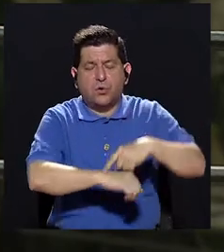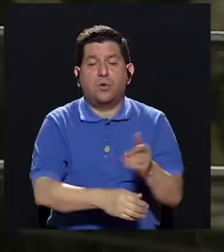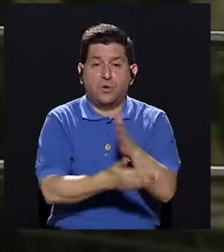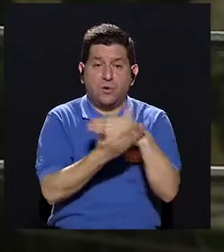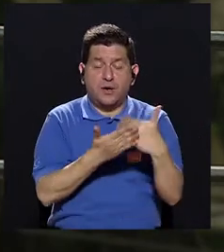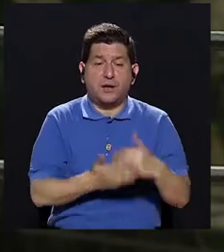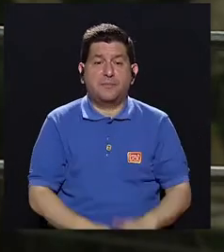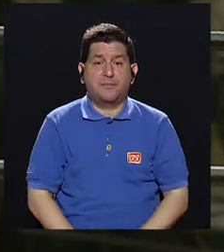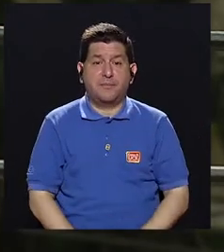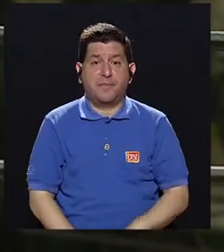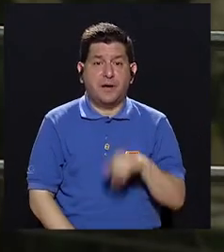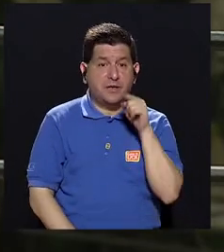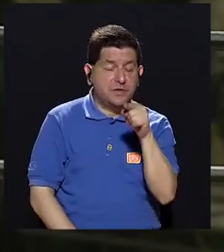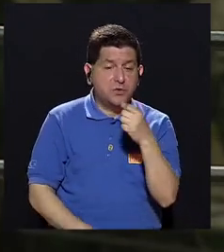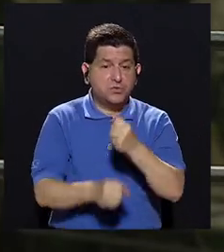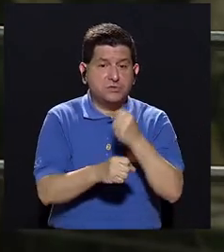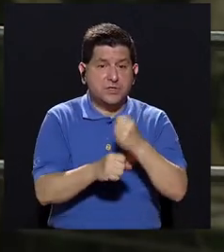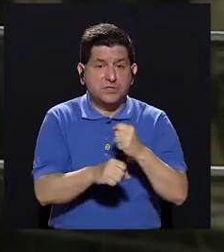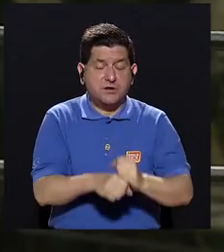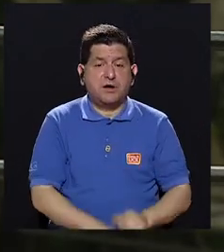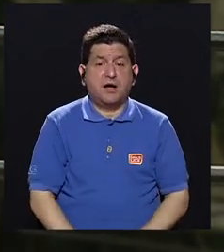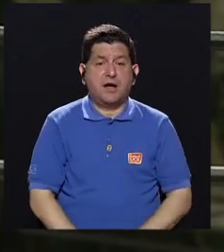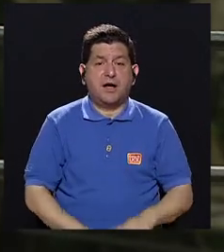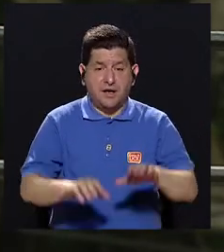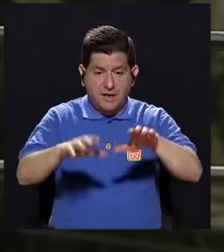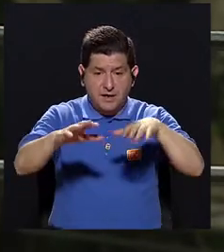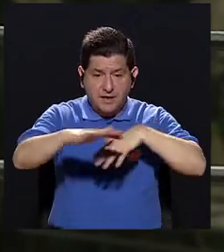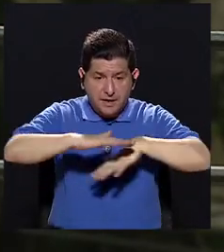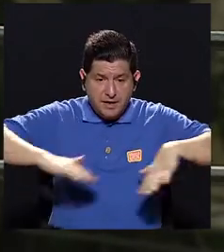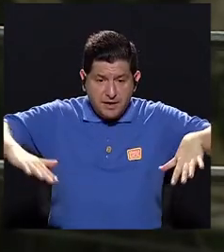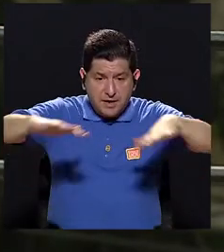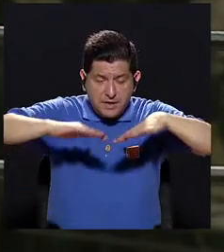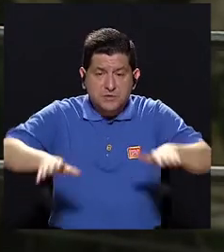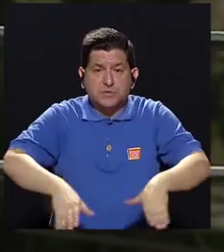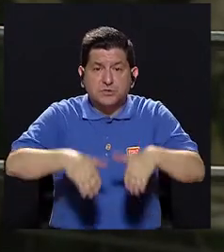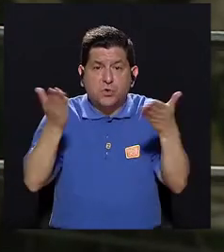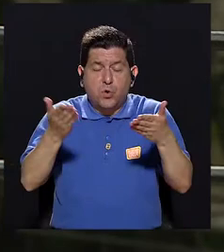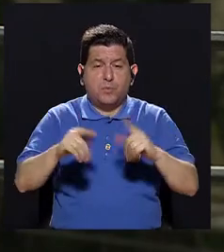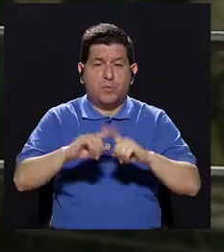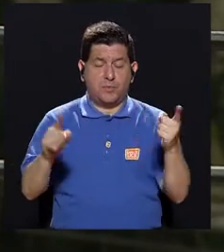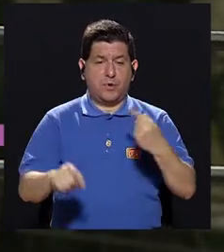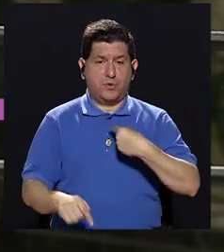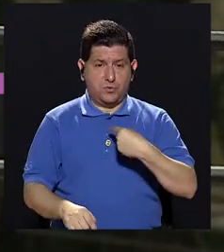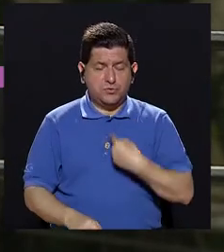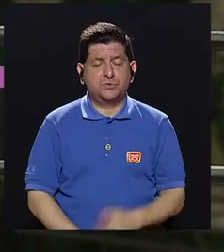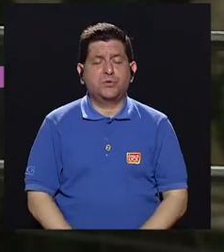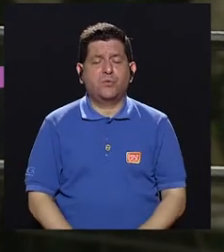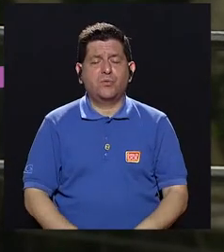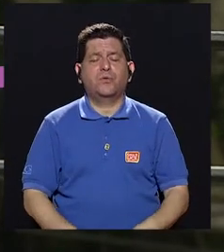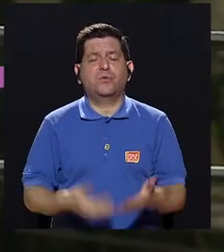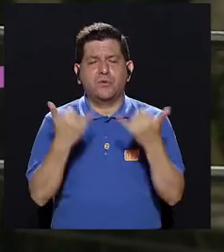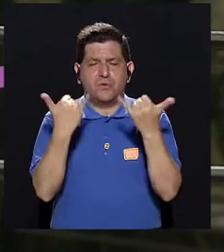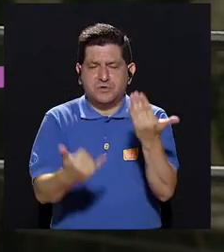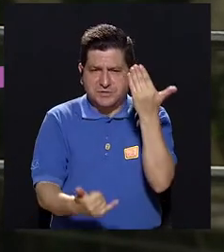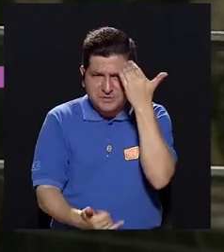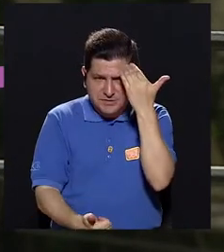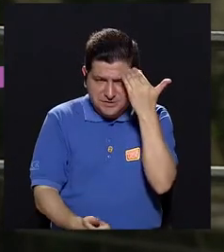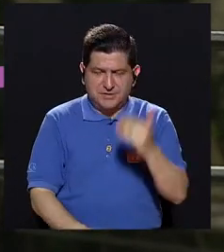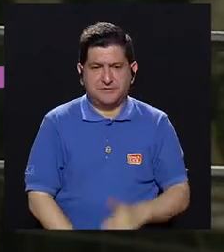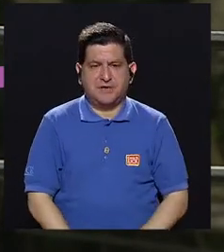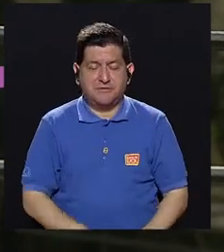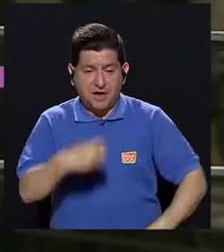también ergonómica, ¿verdad? De cómo, dónde estás trabajando y cómo estás trabajando. Pero a veces cuando uno tiene mucho una posición, y ahora se ha dado también a conocer que hay